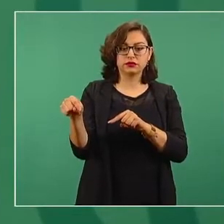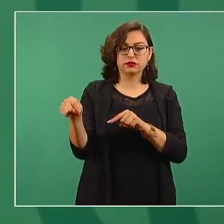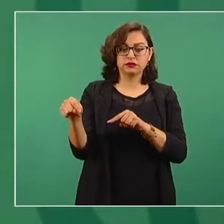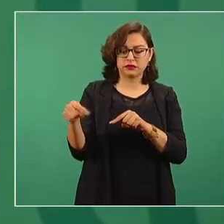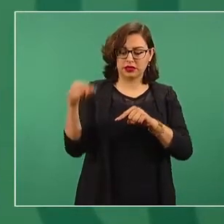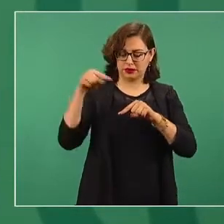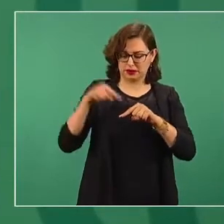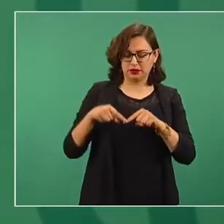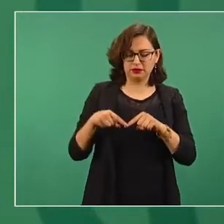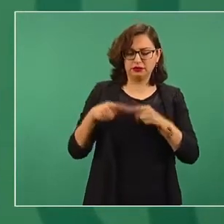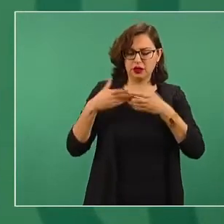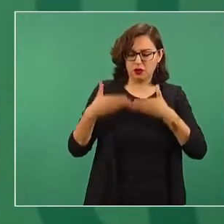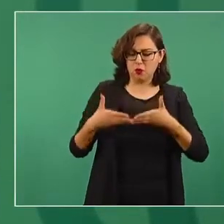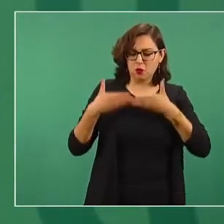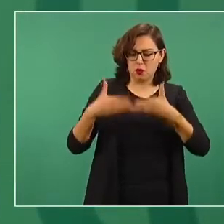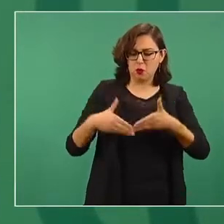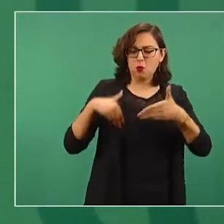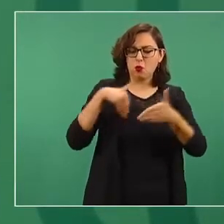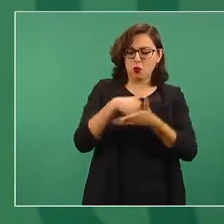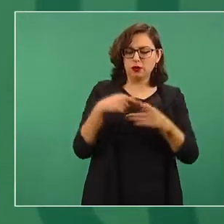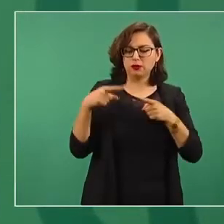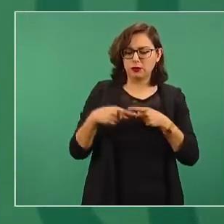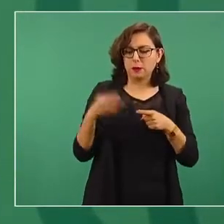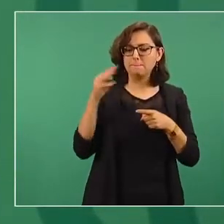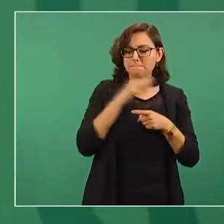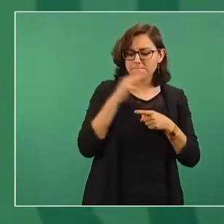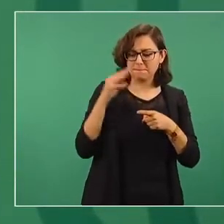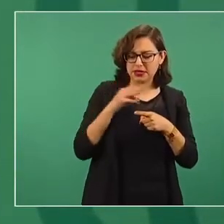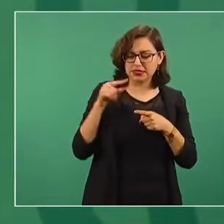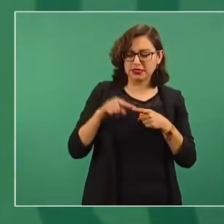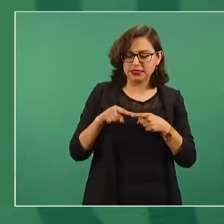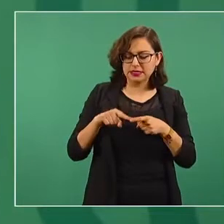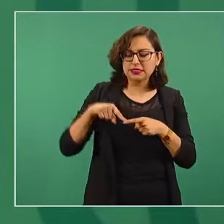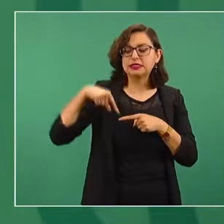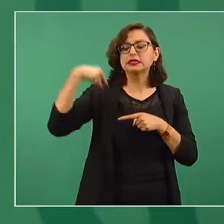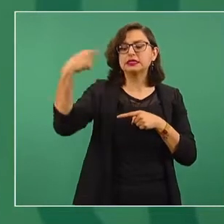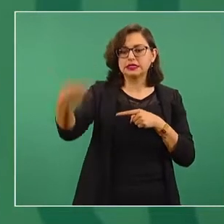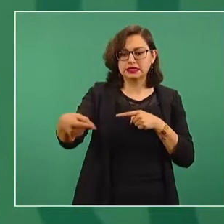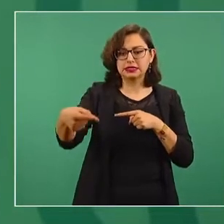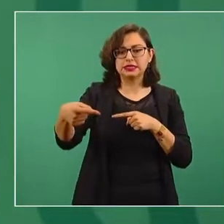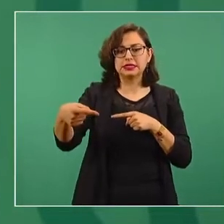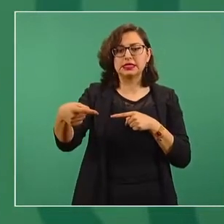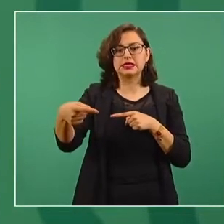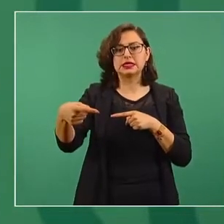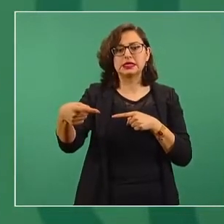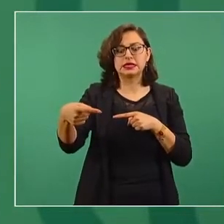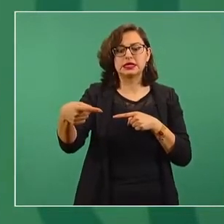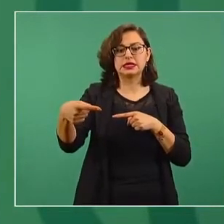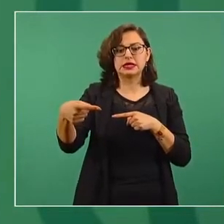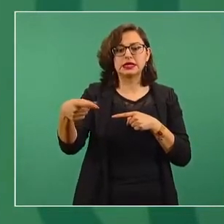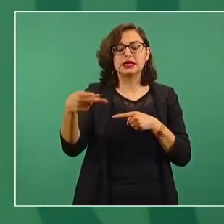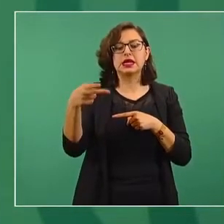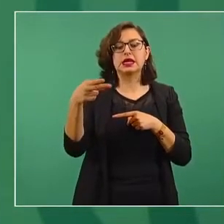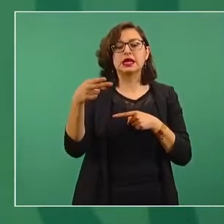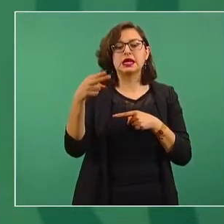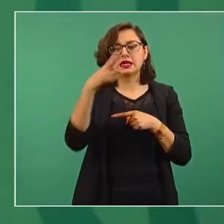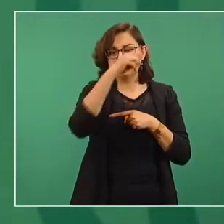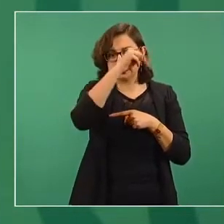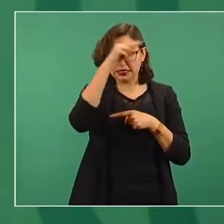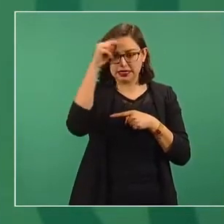del puerto de Mazatlán, de San Blas, Nayarit, que es lo más cerca,